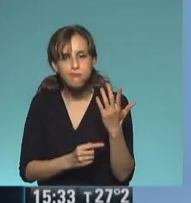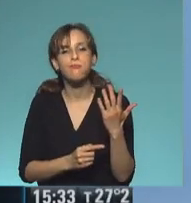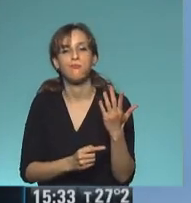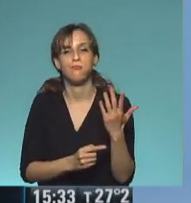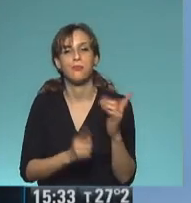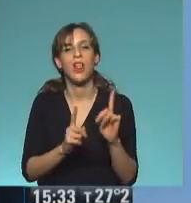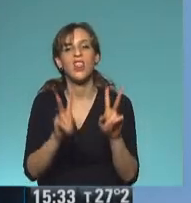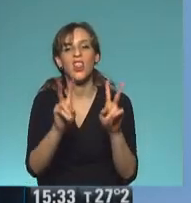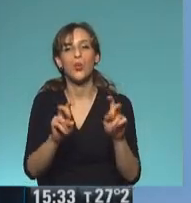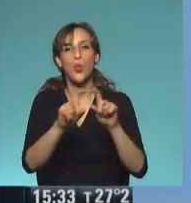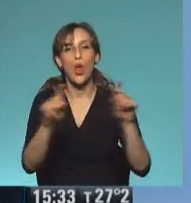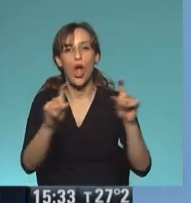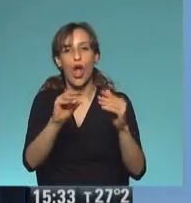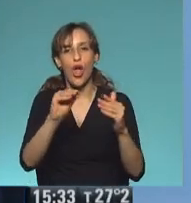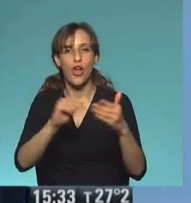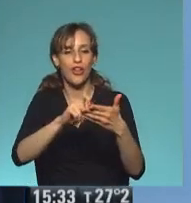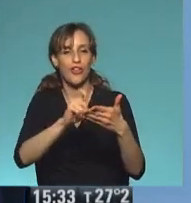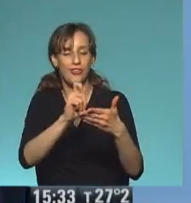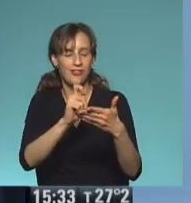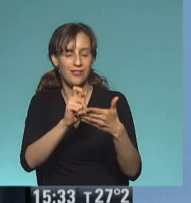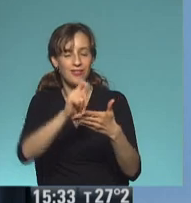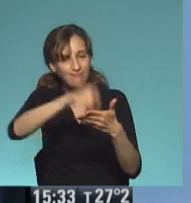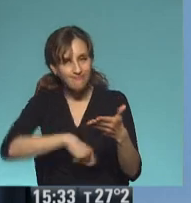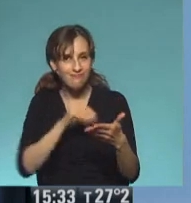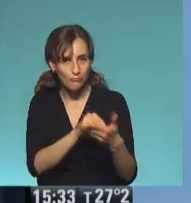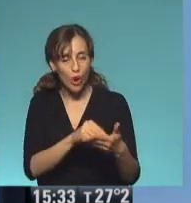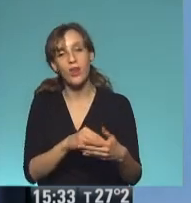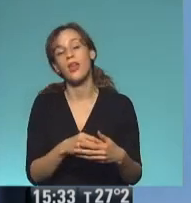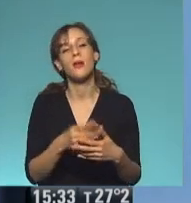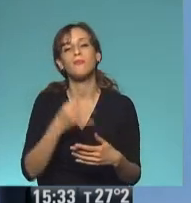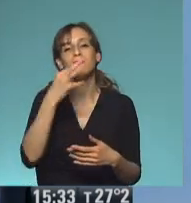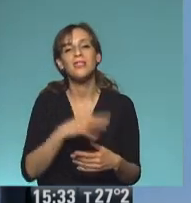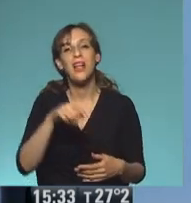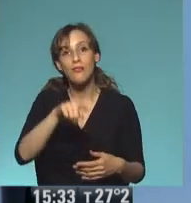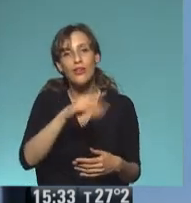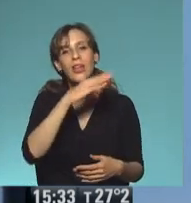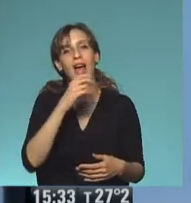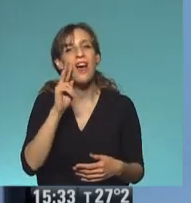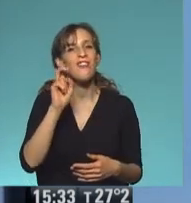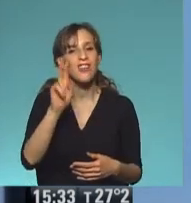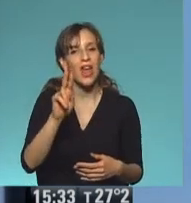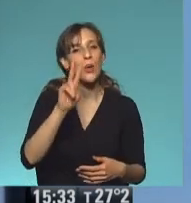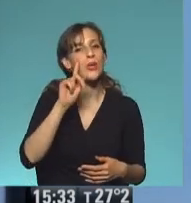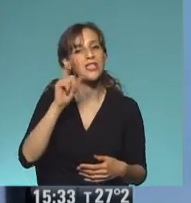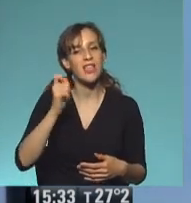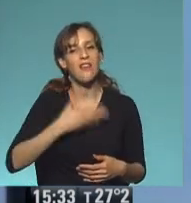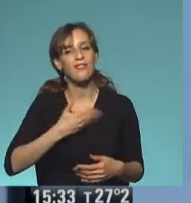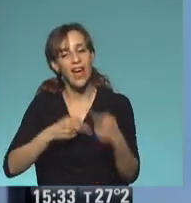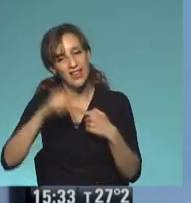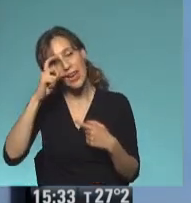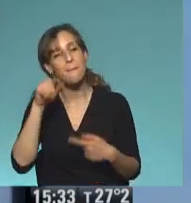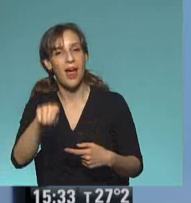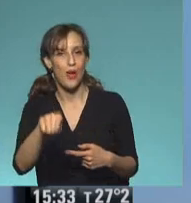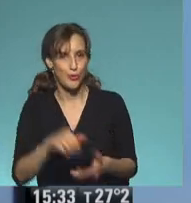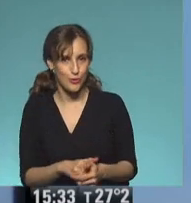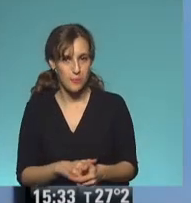del título. Ah. ¿Sí? Entonces, y este dice, a Javier Villafañez, porque sí, porque no, porque qué sé yo. Laura de